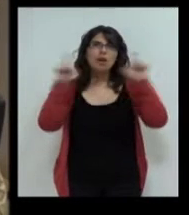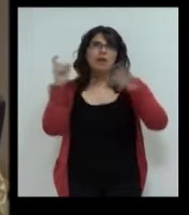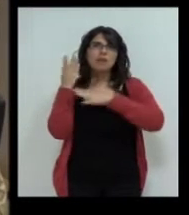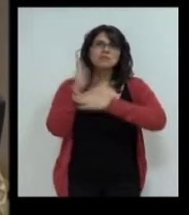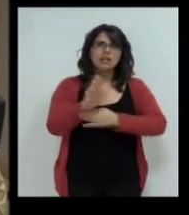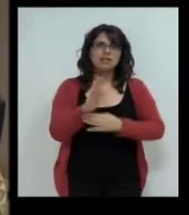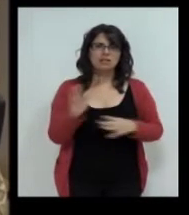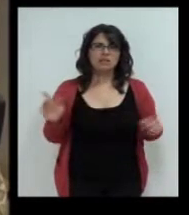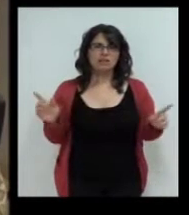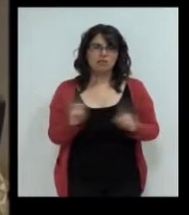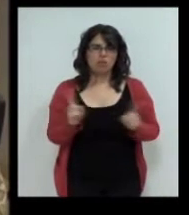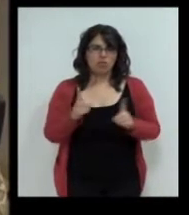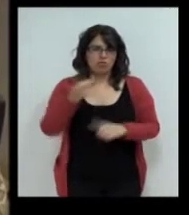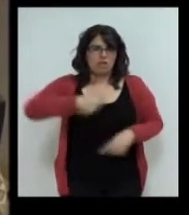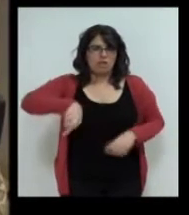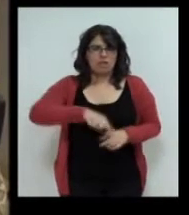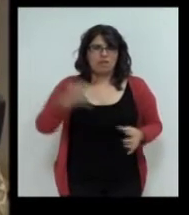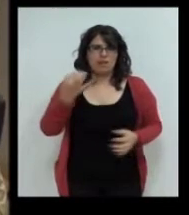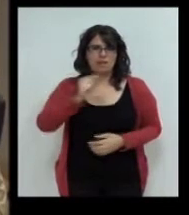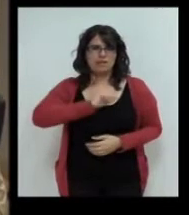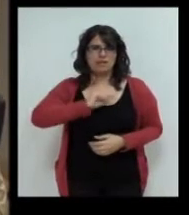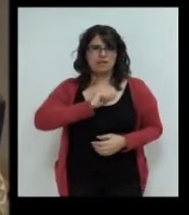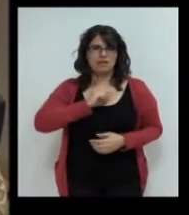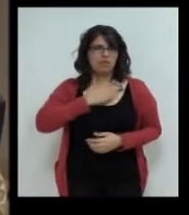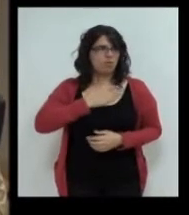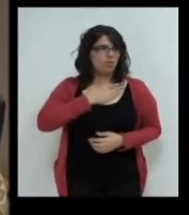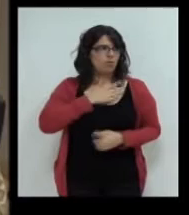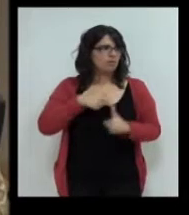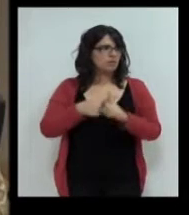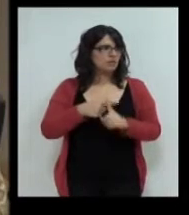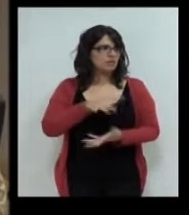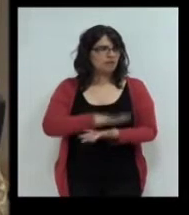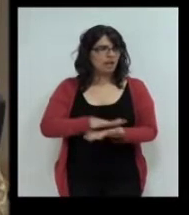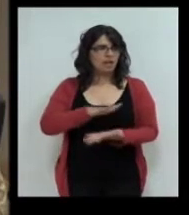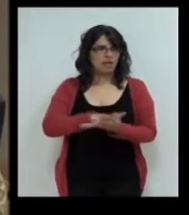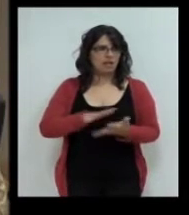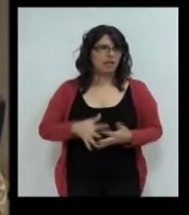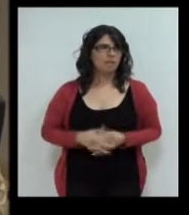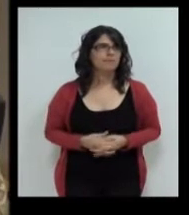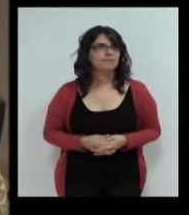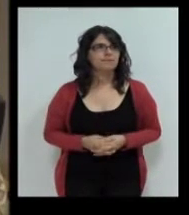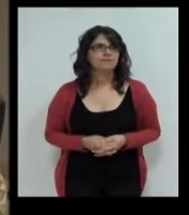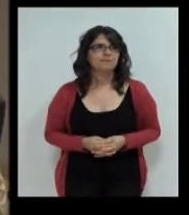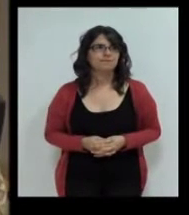para que podáis sentiros cómodos y habléis con tranquilidad, ¿no?, en el ámbito este.